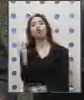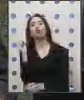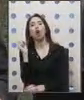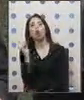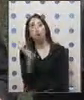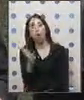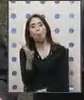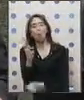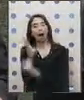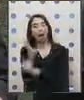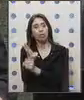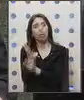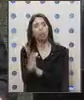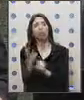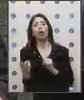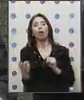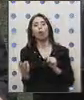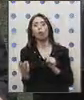Vínculos.